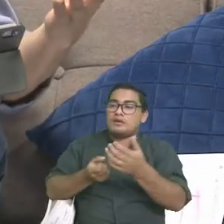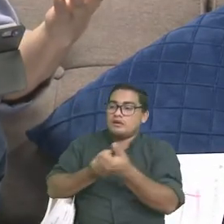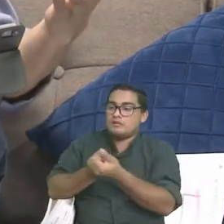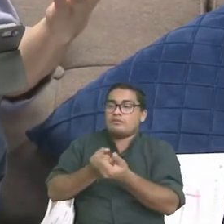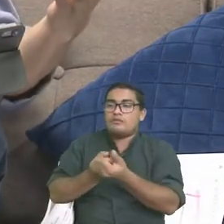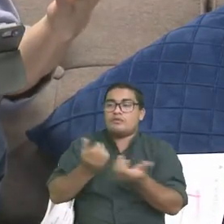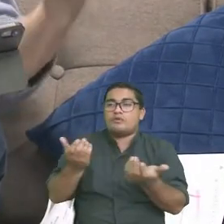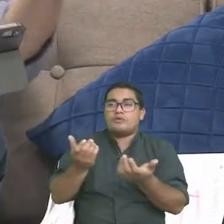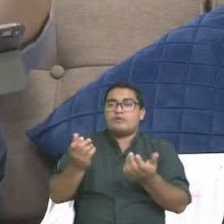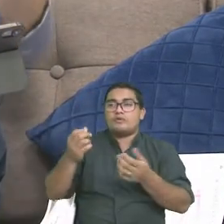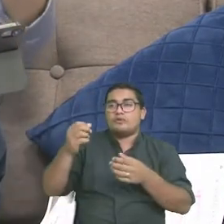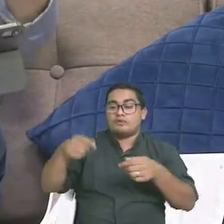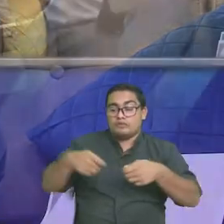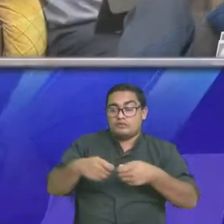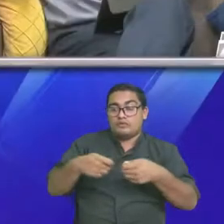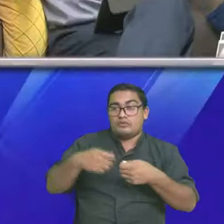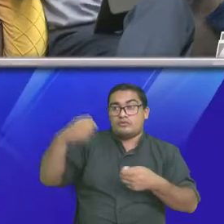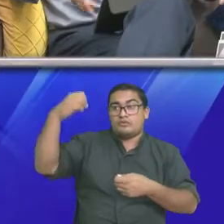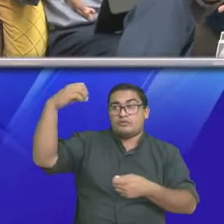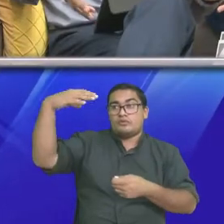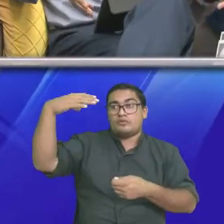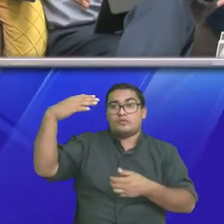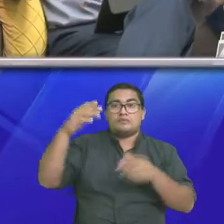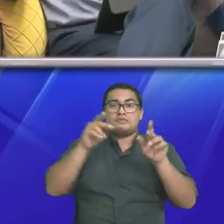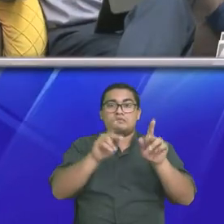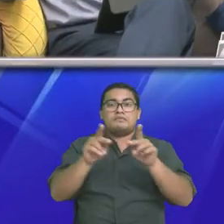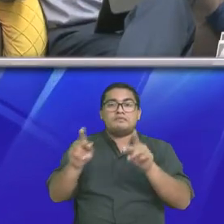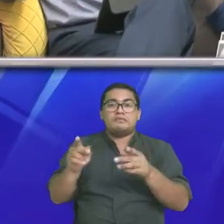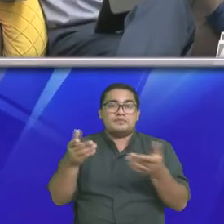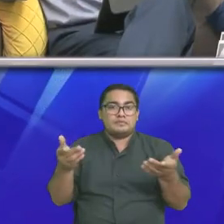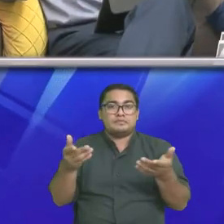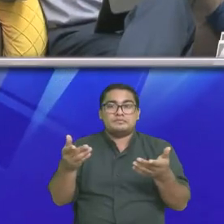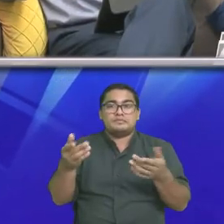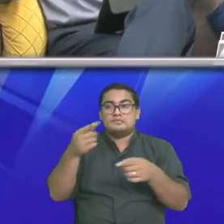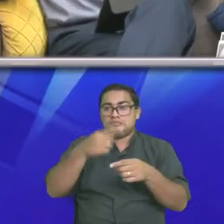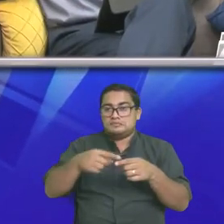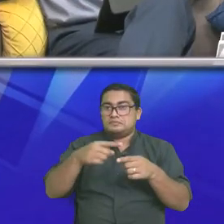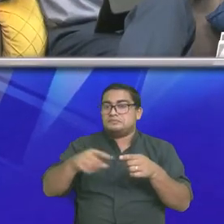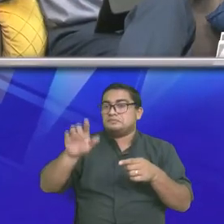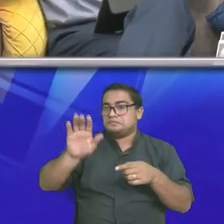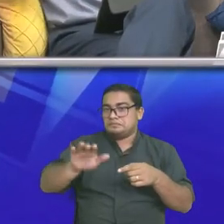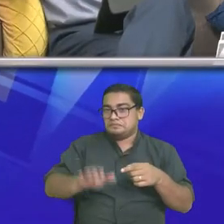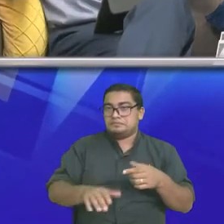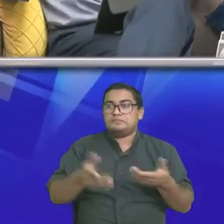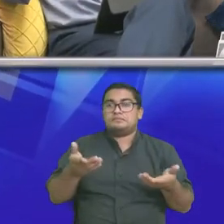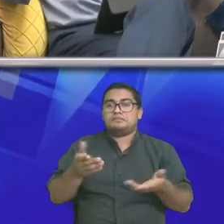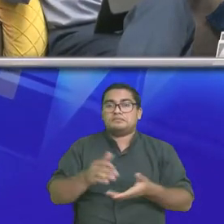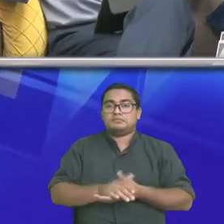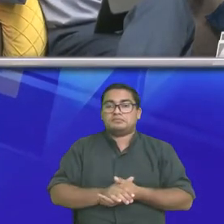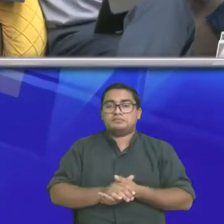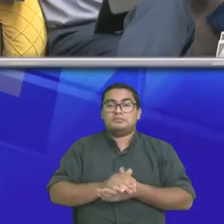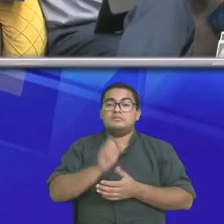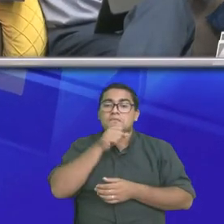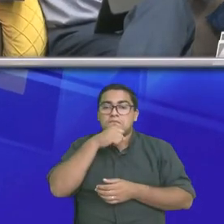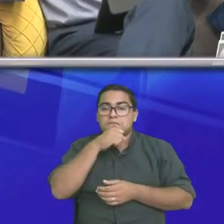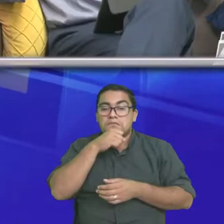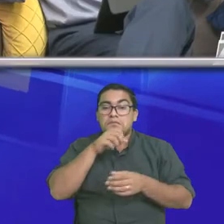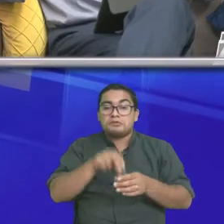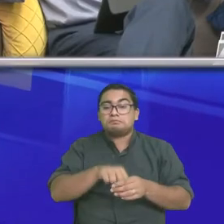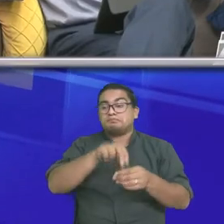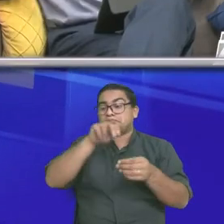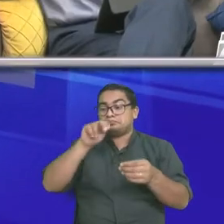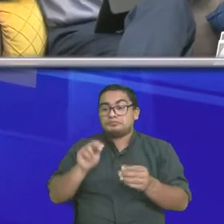nuestros hermanos que consumen de 150 kilovatios para menos, ¿ya? O para nuestros jubilados